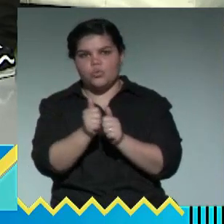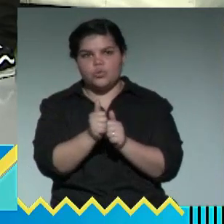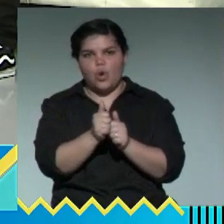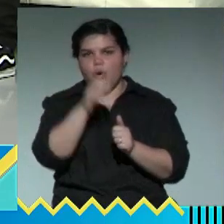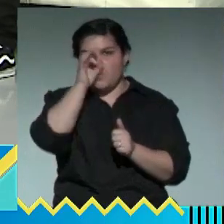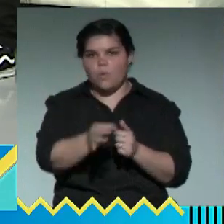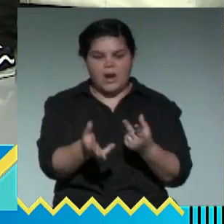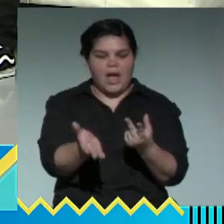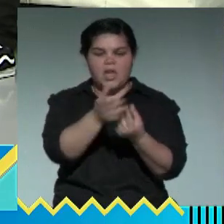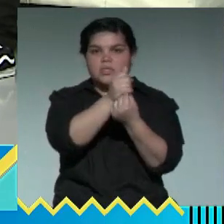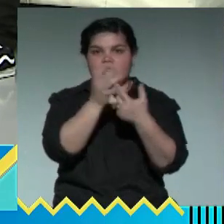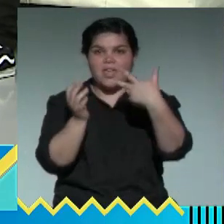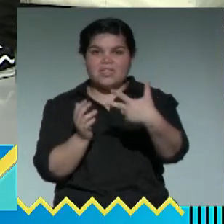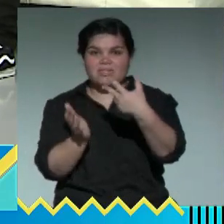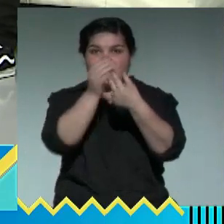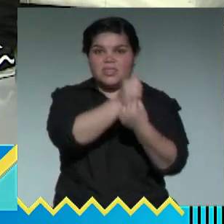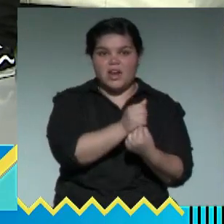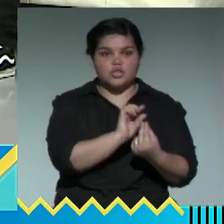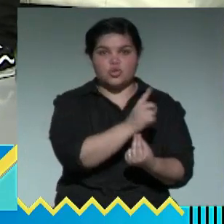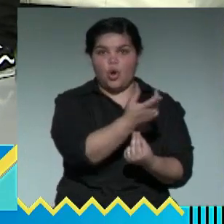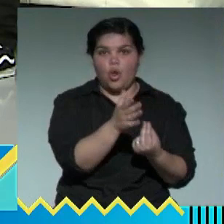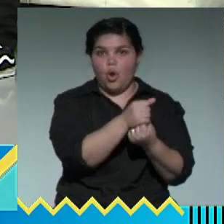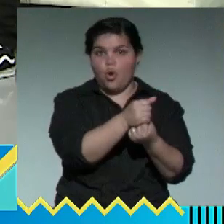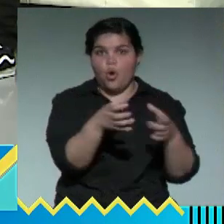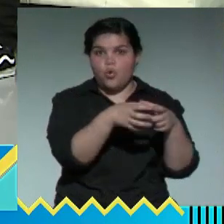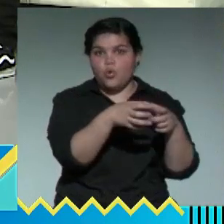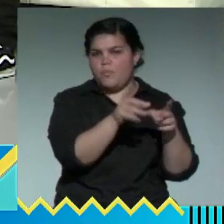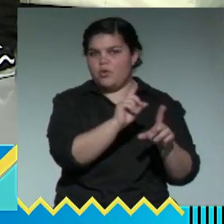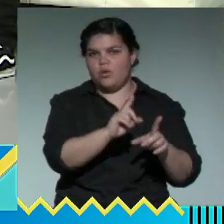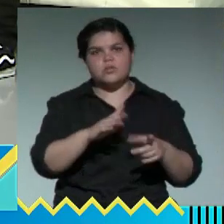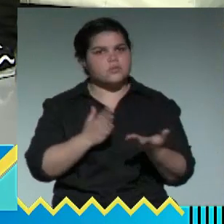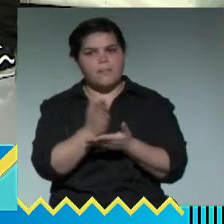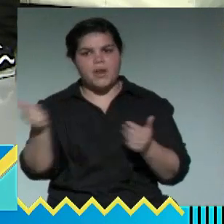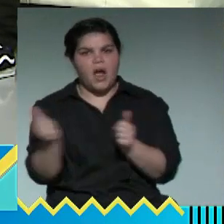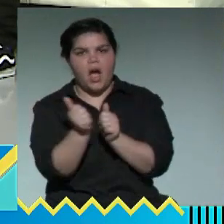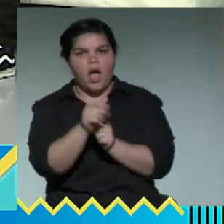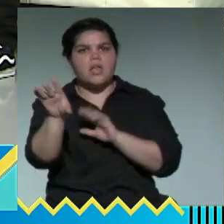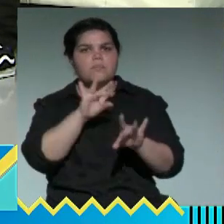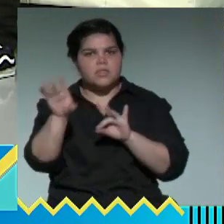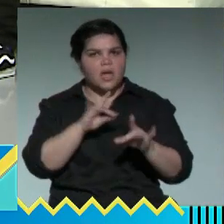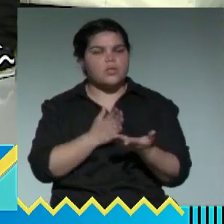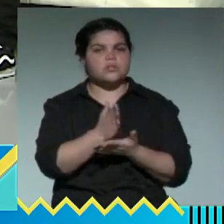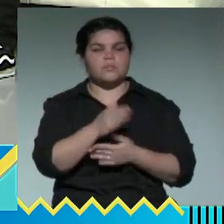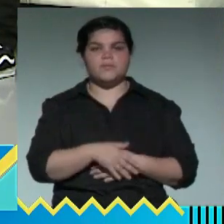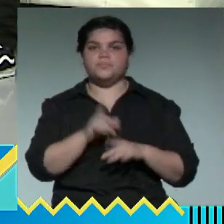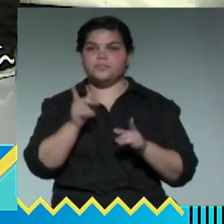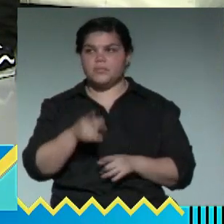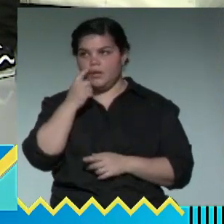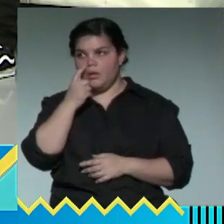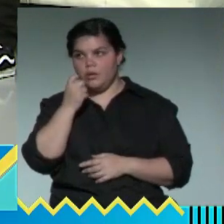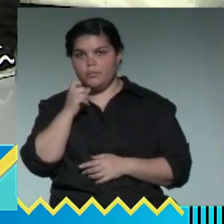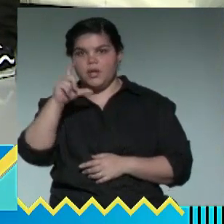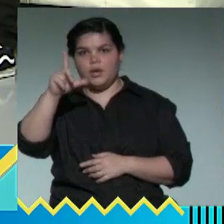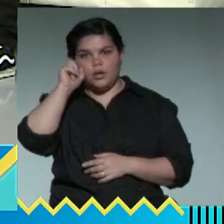lo que decíamos más temprano era que Coleman en un momento, en los comienzos de Soda, era como parte. Y Coleman un día le llamó por teléfono y le dijo, no,